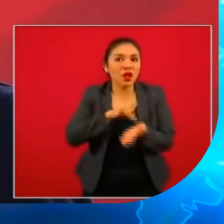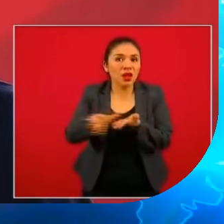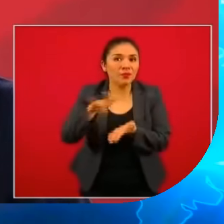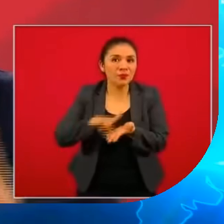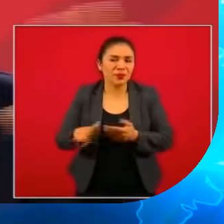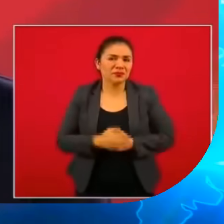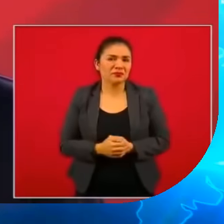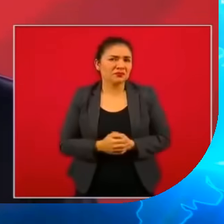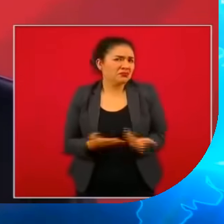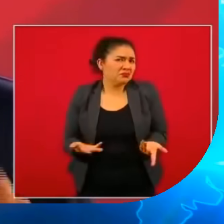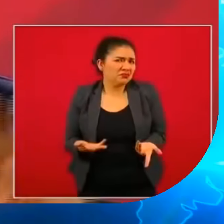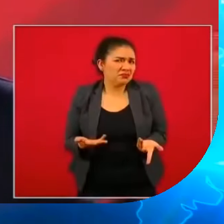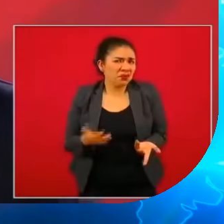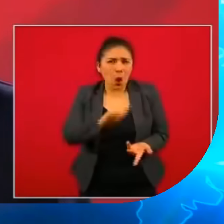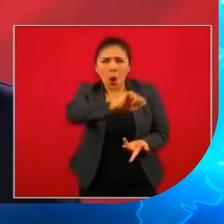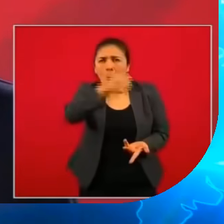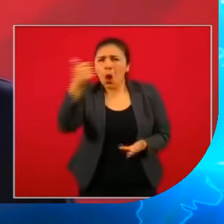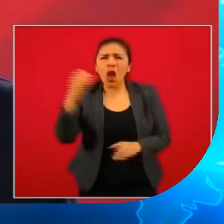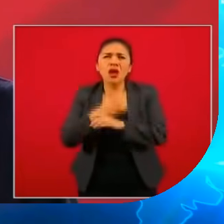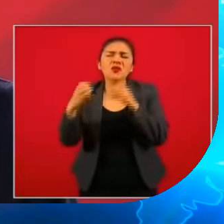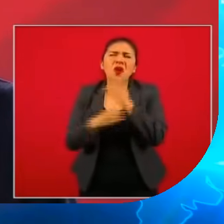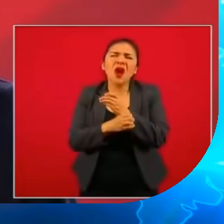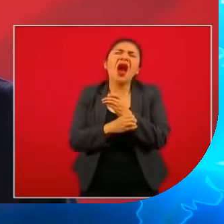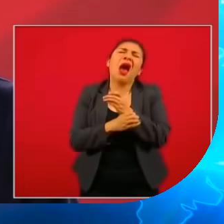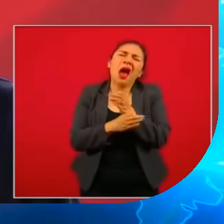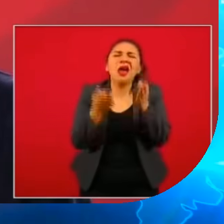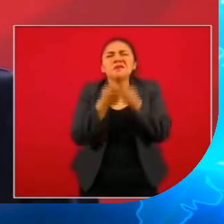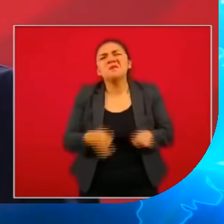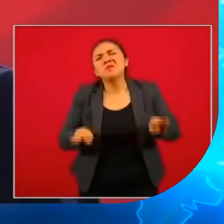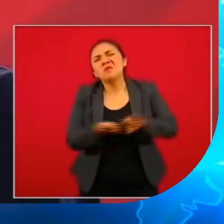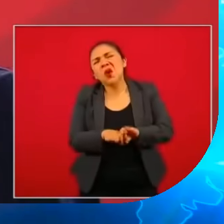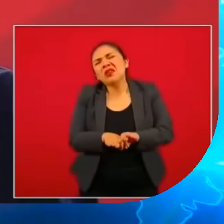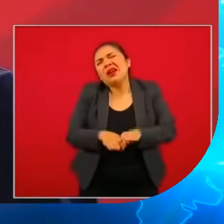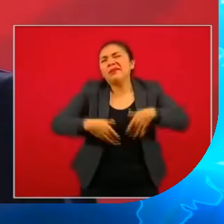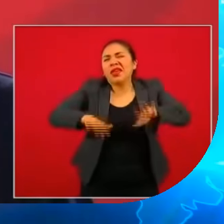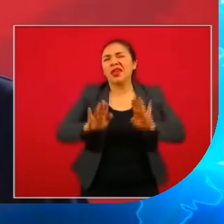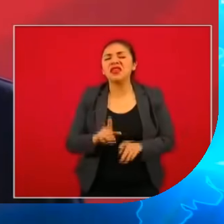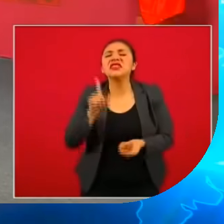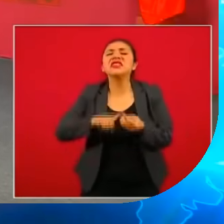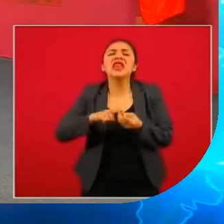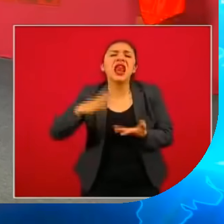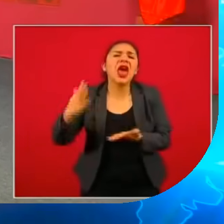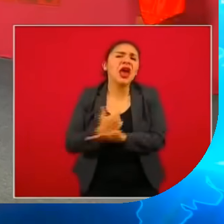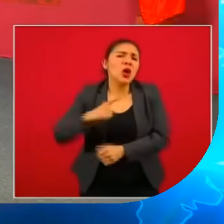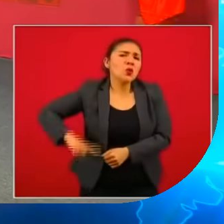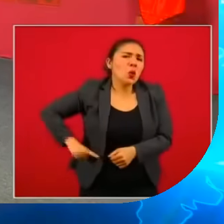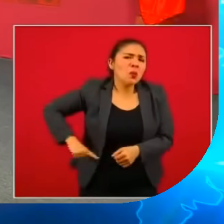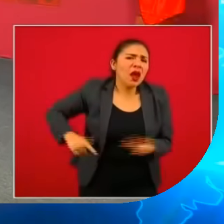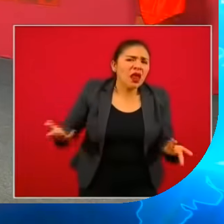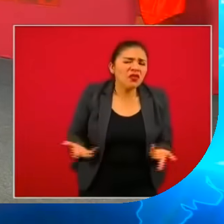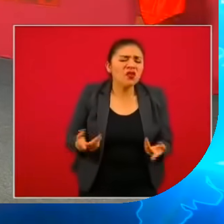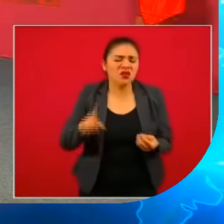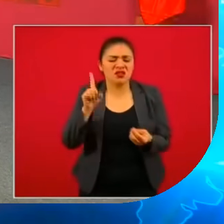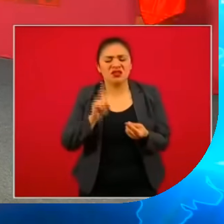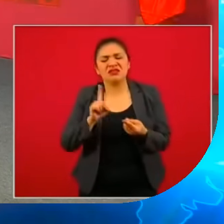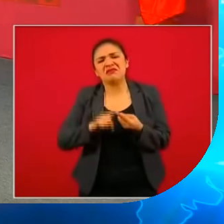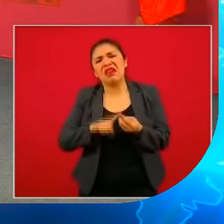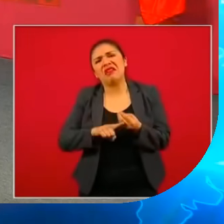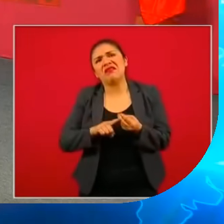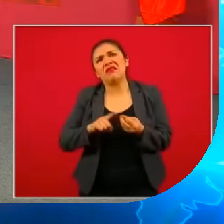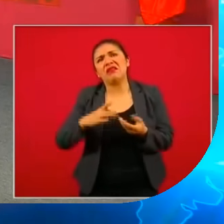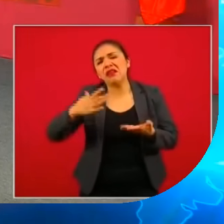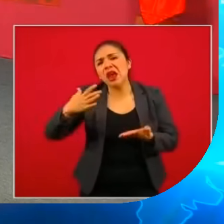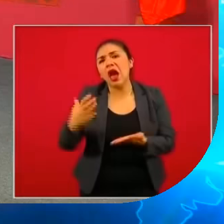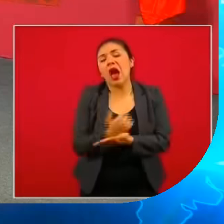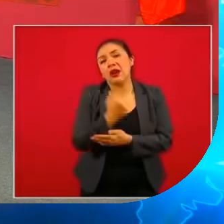Lo demás es secundario. ¿Quién gana una gobernatura? ¿Quién gana en